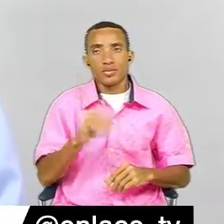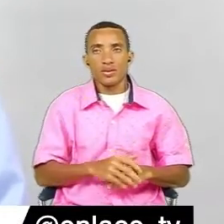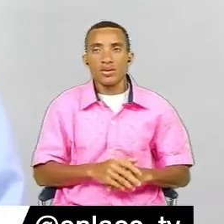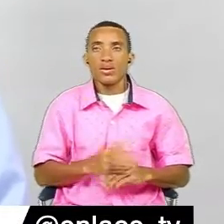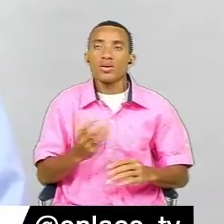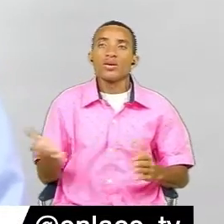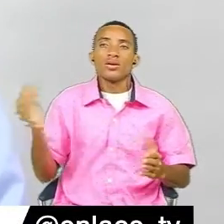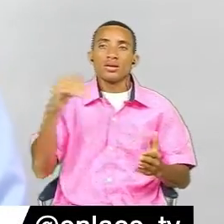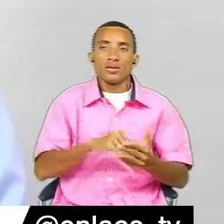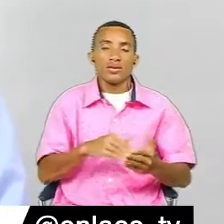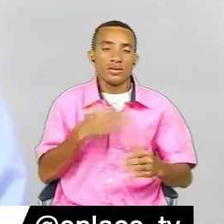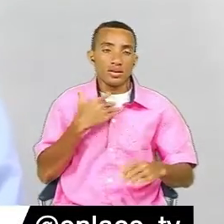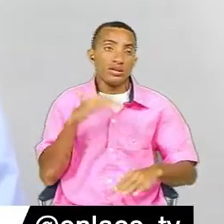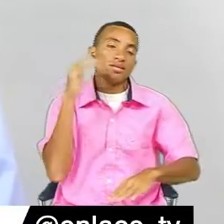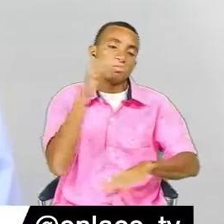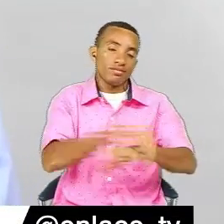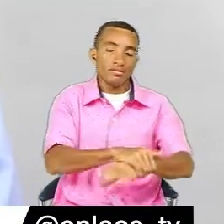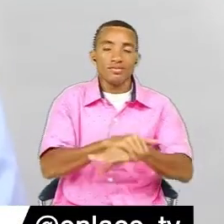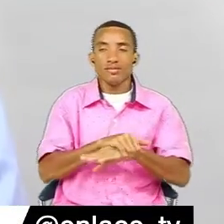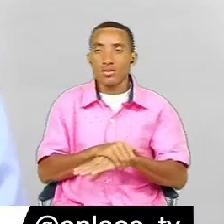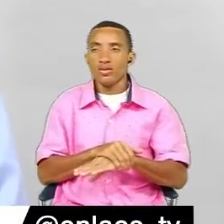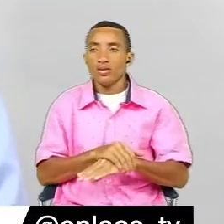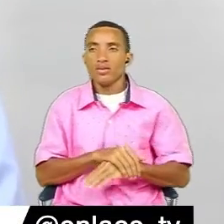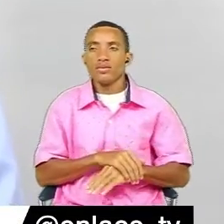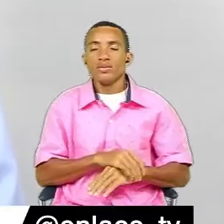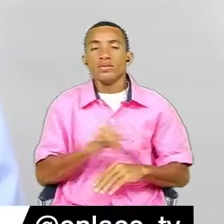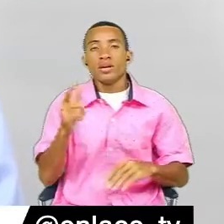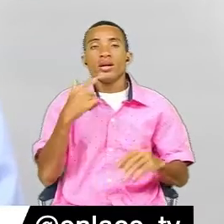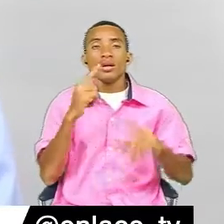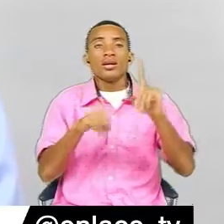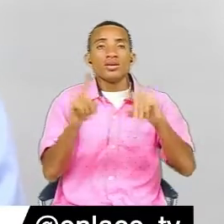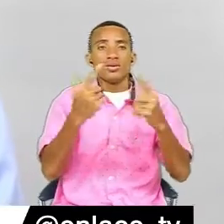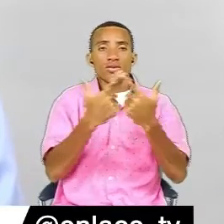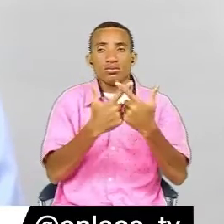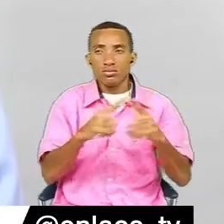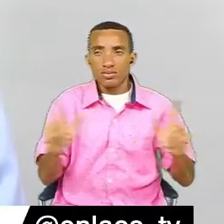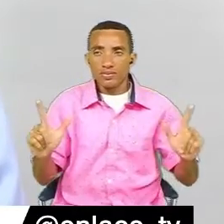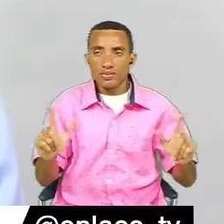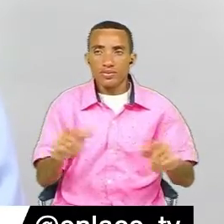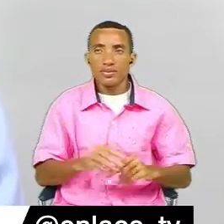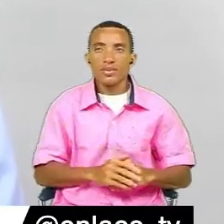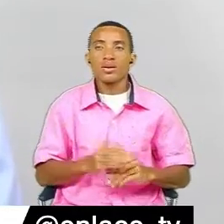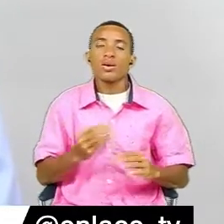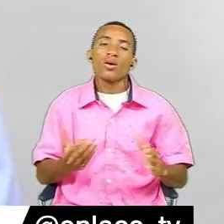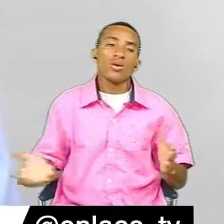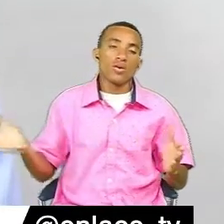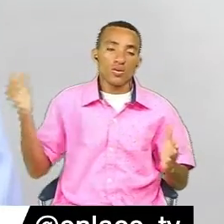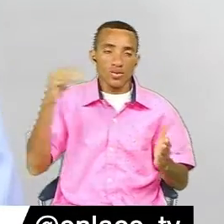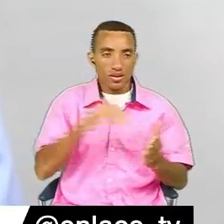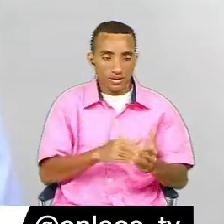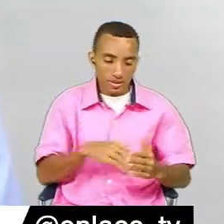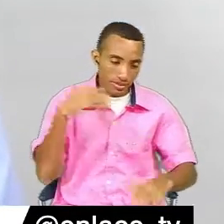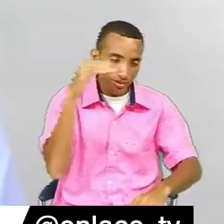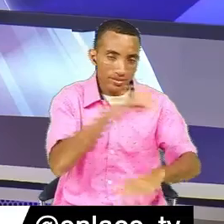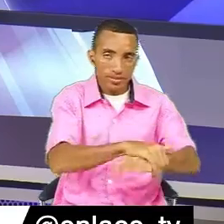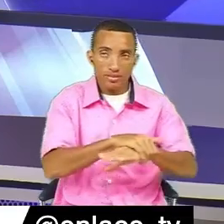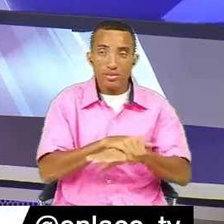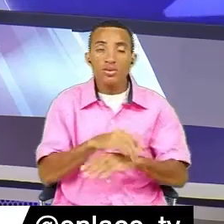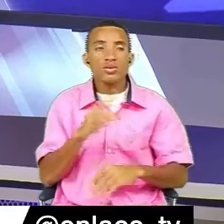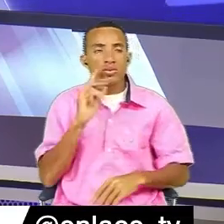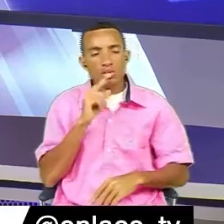terminan reincidiendo. Gran parte de las personas que se han dado de libertad por tiempo vencido, muchas de ellas han terminado reincidiendo. ¿Se tiene algún